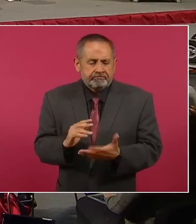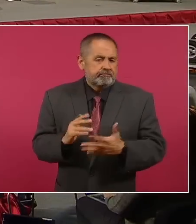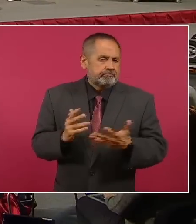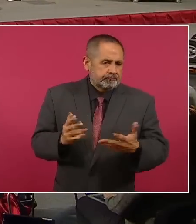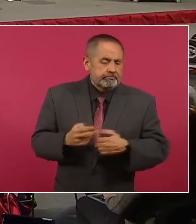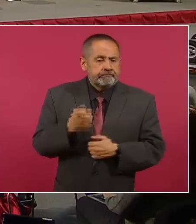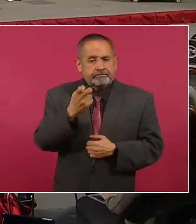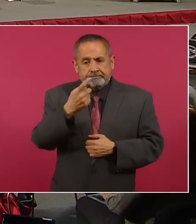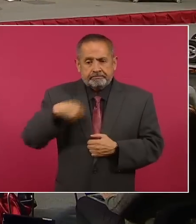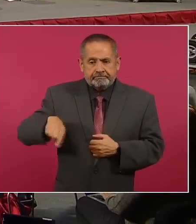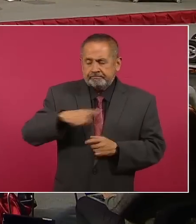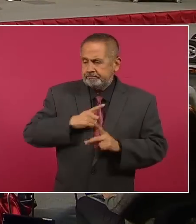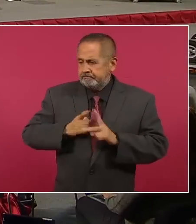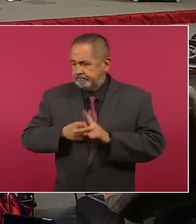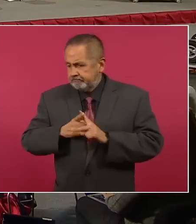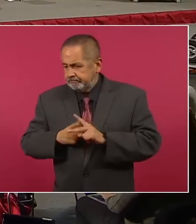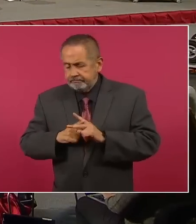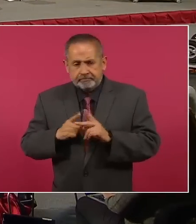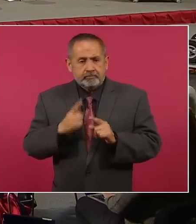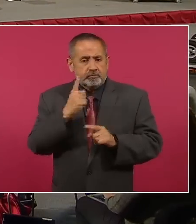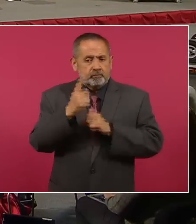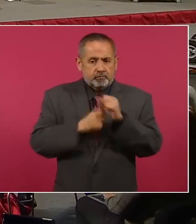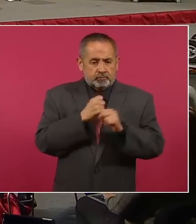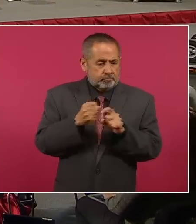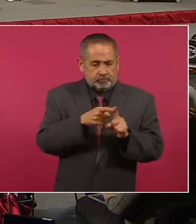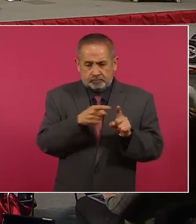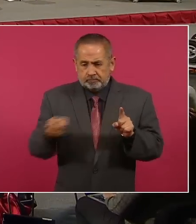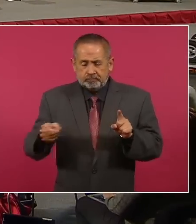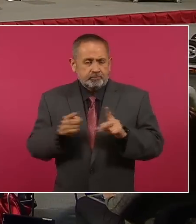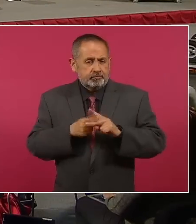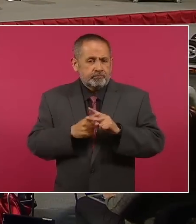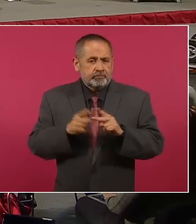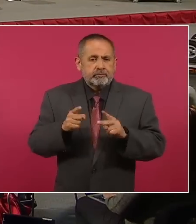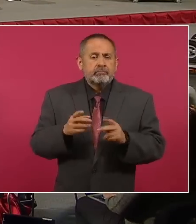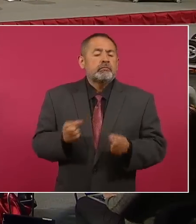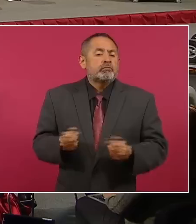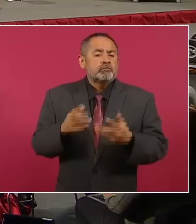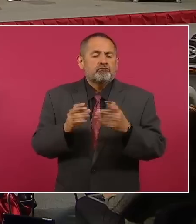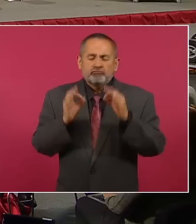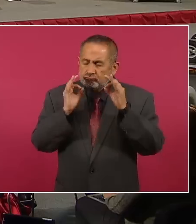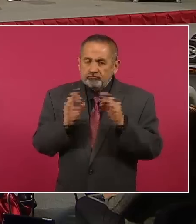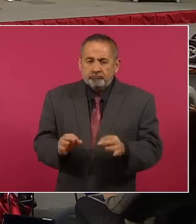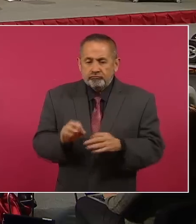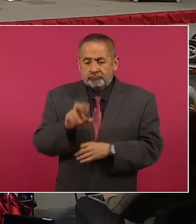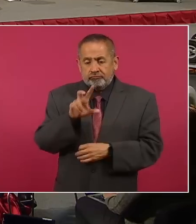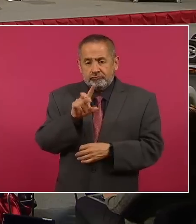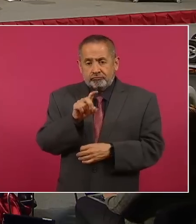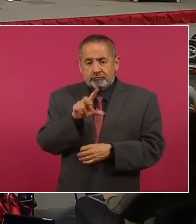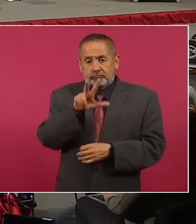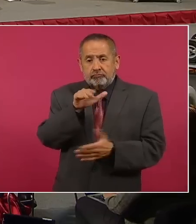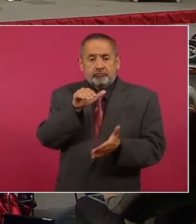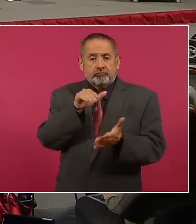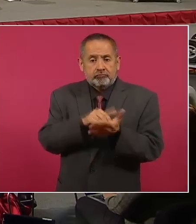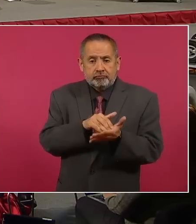hacemos el promedio de esos 100,000 a lo largo del año, resultan 38,000 barriles que no produjimos